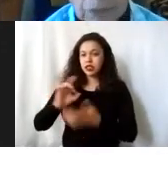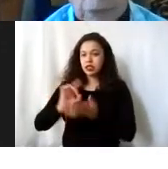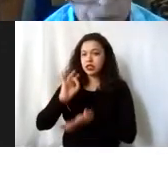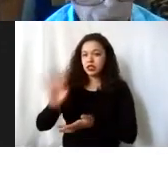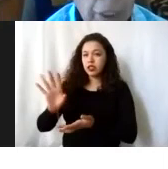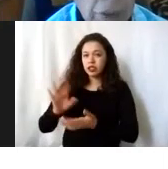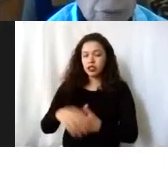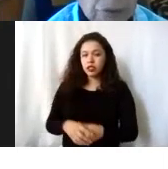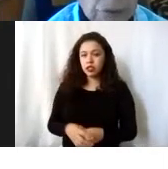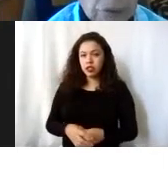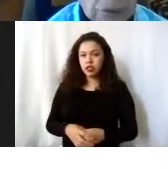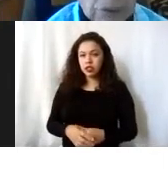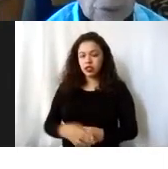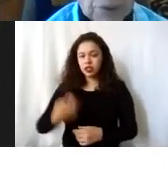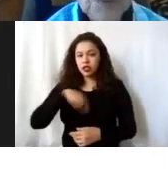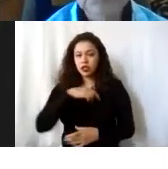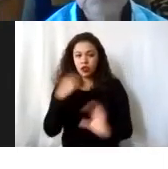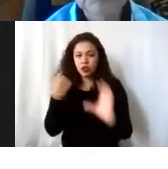en nuestros correos.